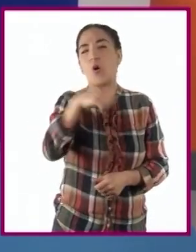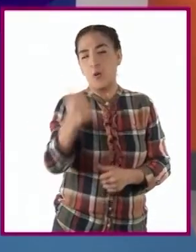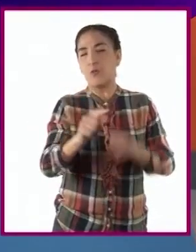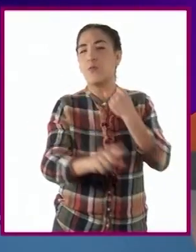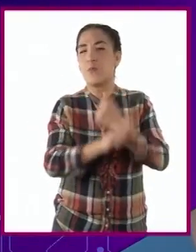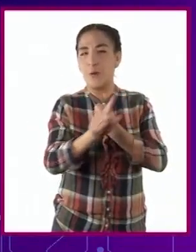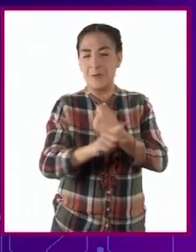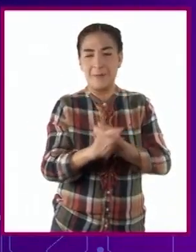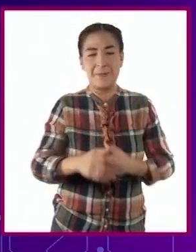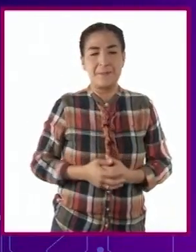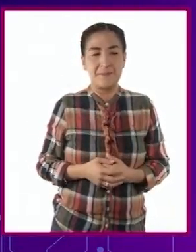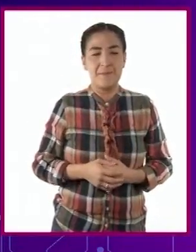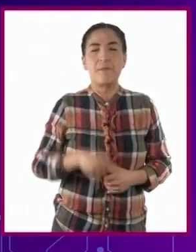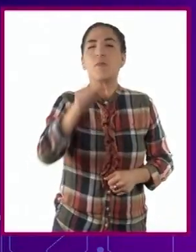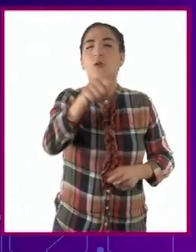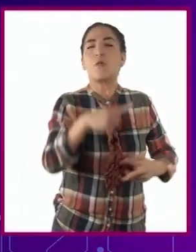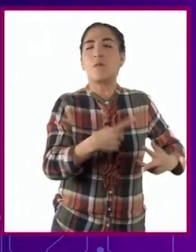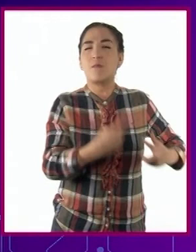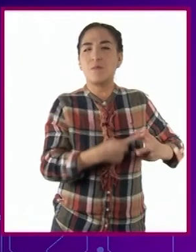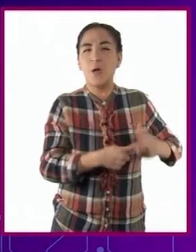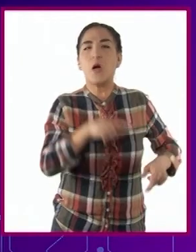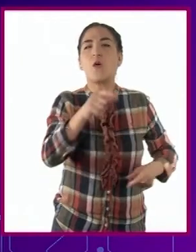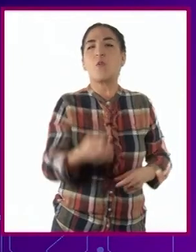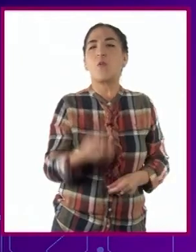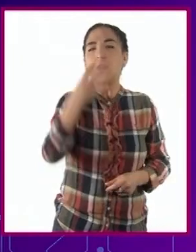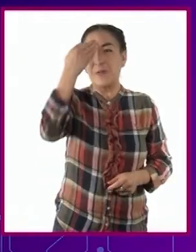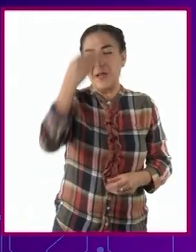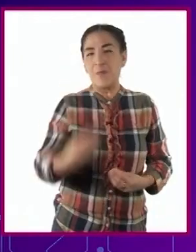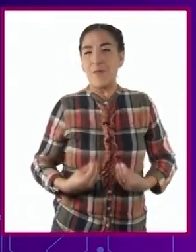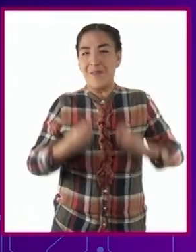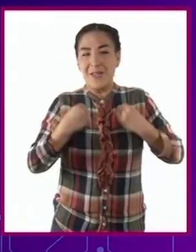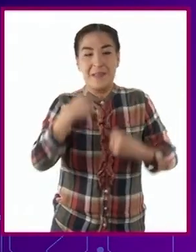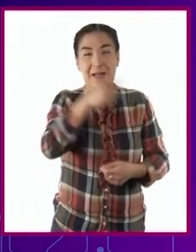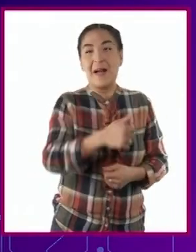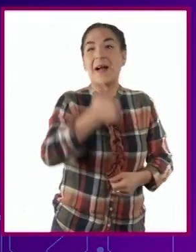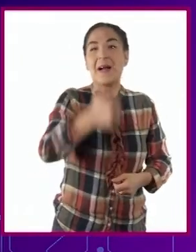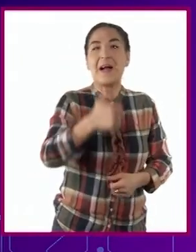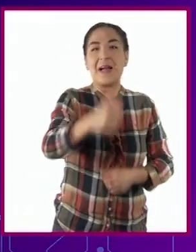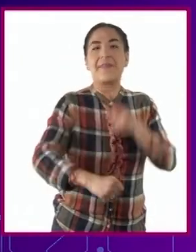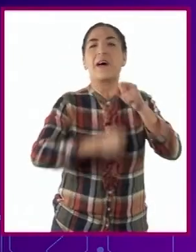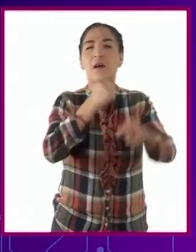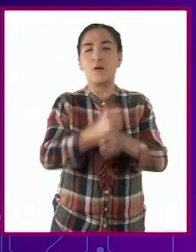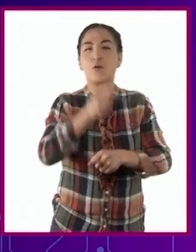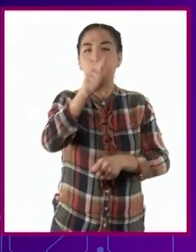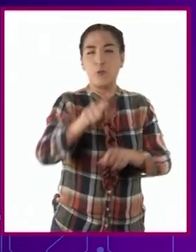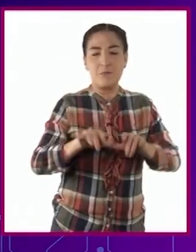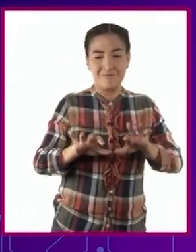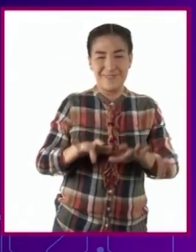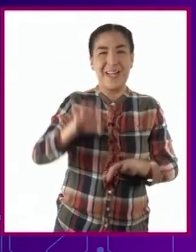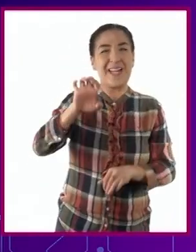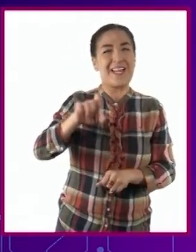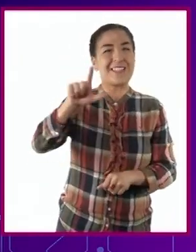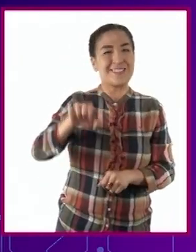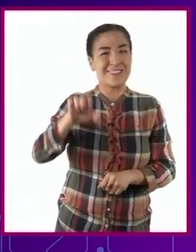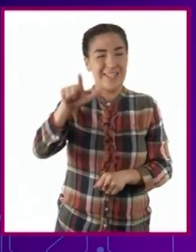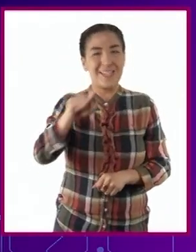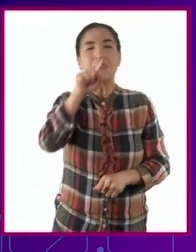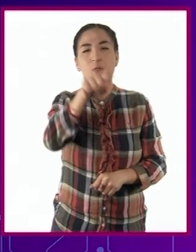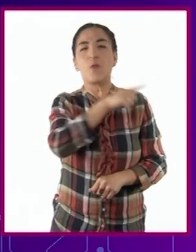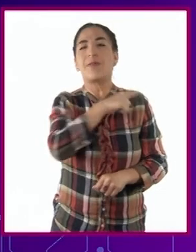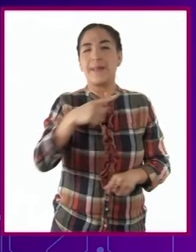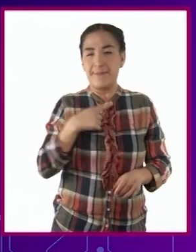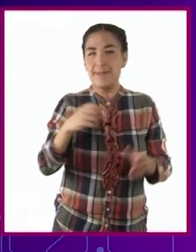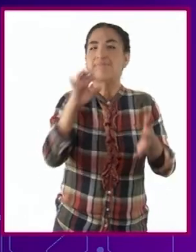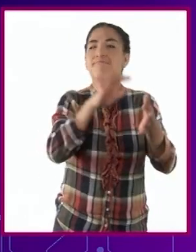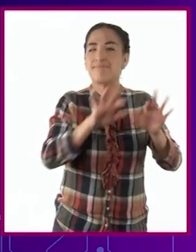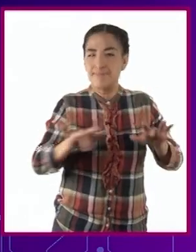situación. Calcula el promedio de vida en cada año y, en una hoja electrónica, construye la gráfica